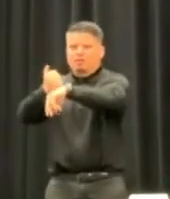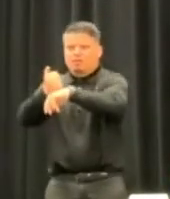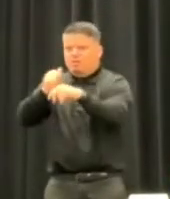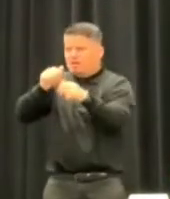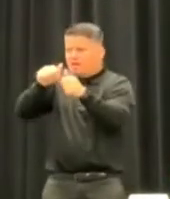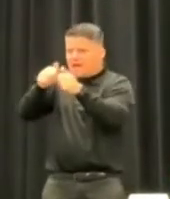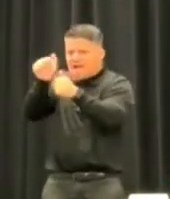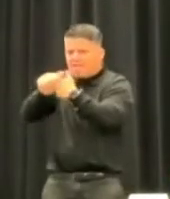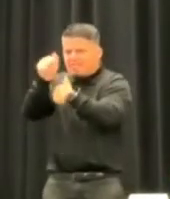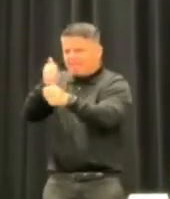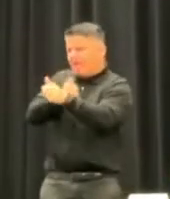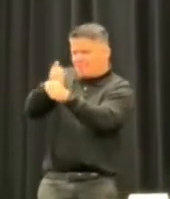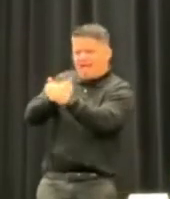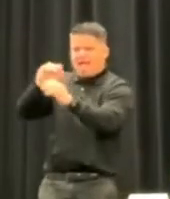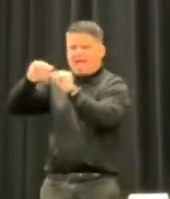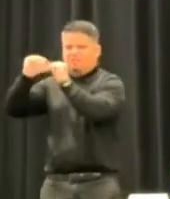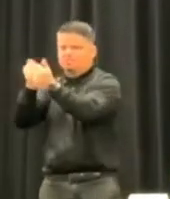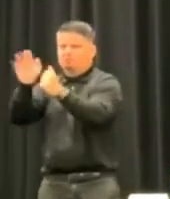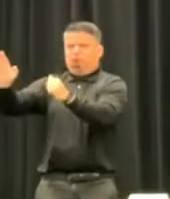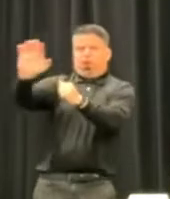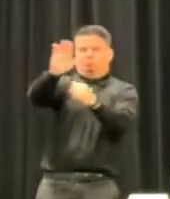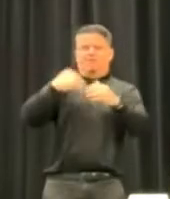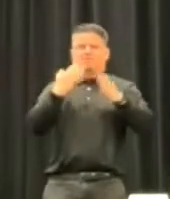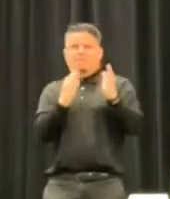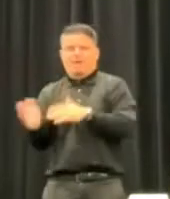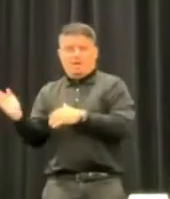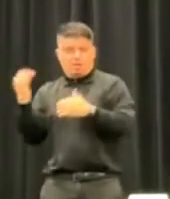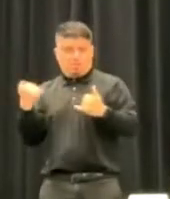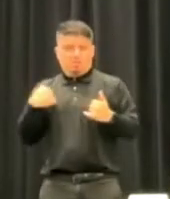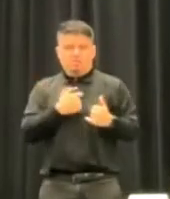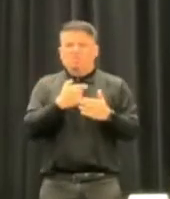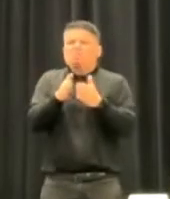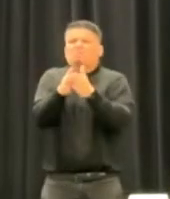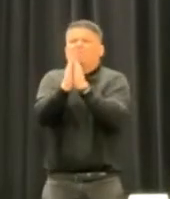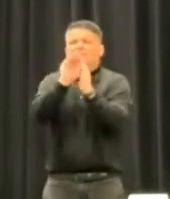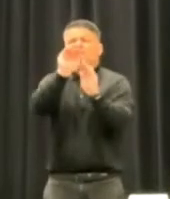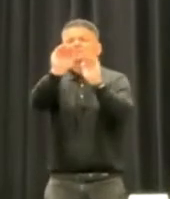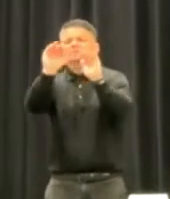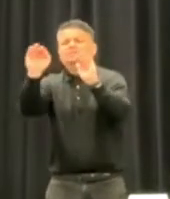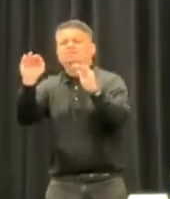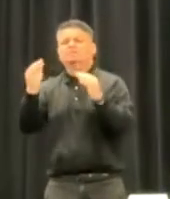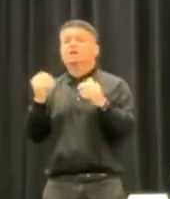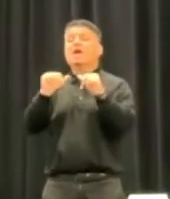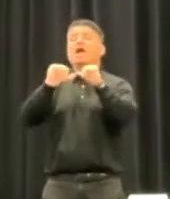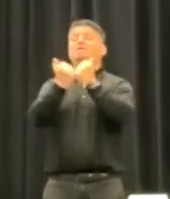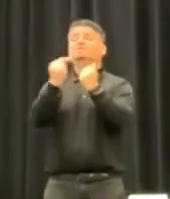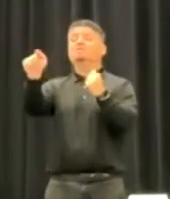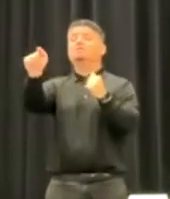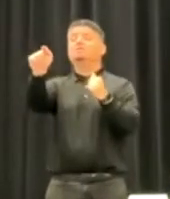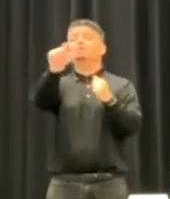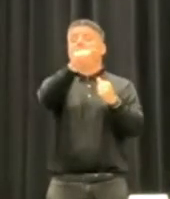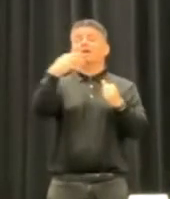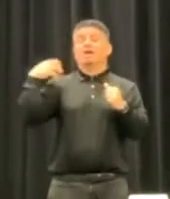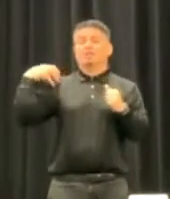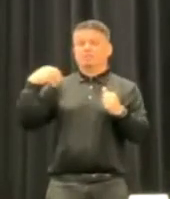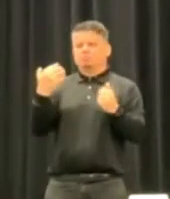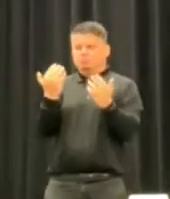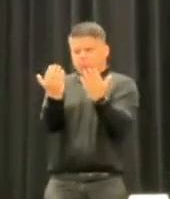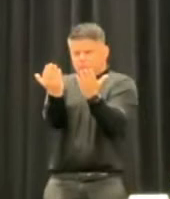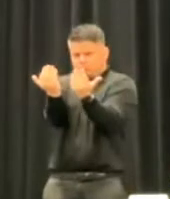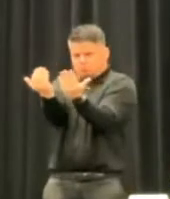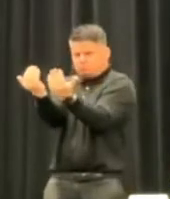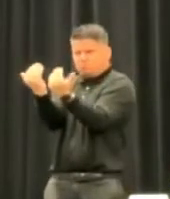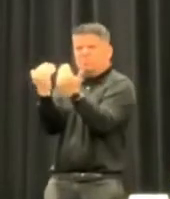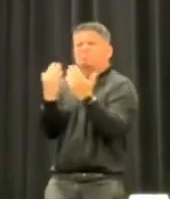estoy exhortando pidiendo a las agencias que sometan su plan remoto de específicamente a